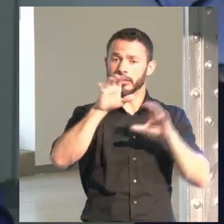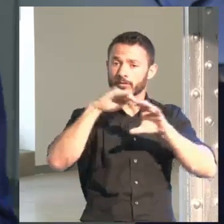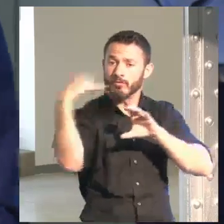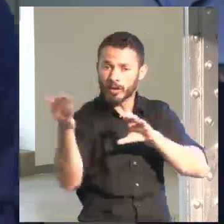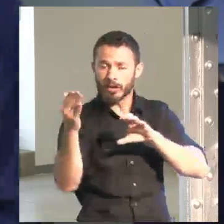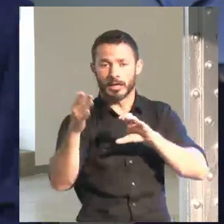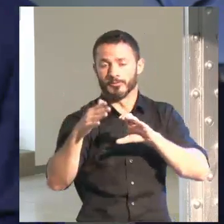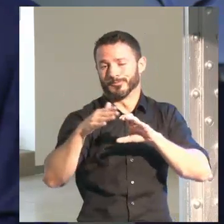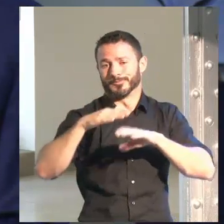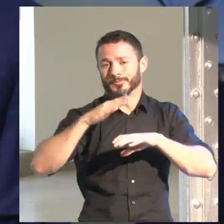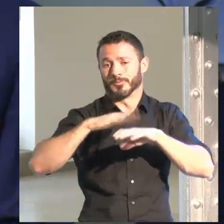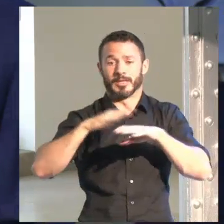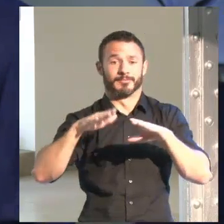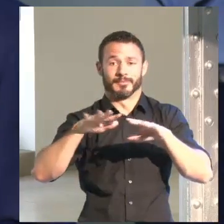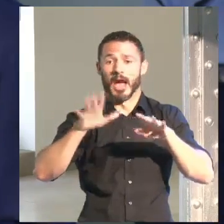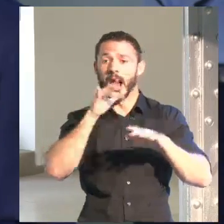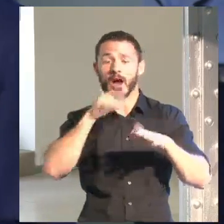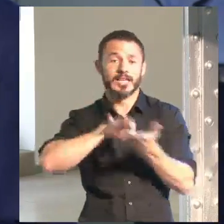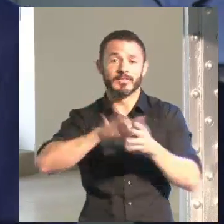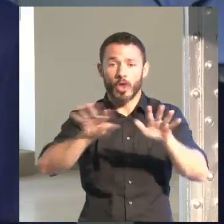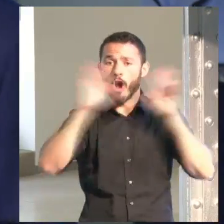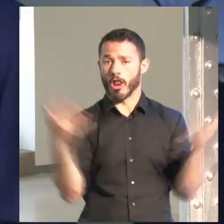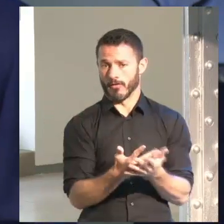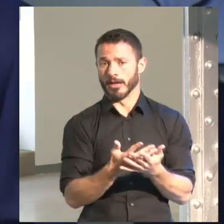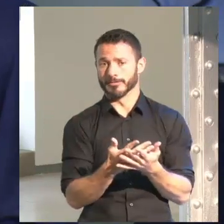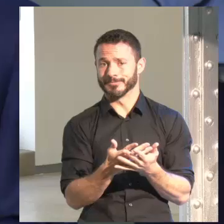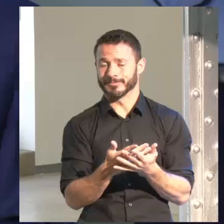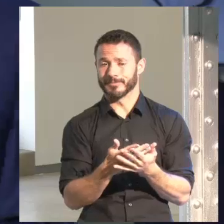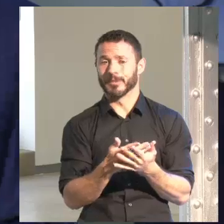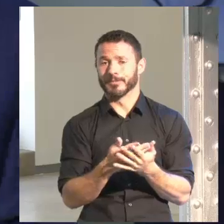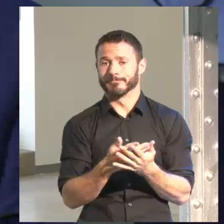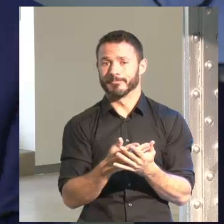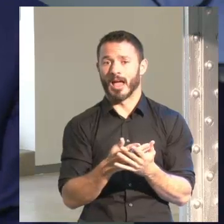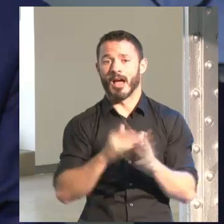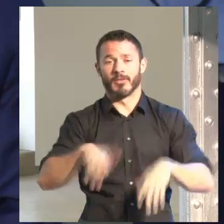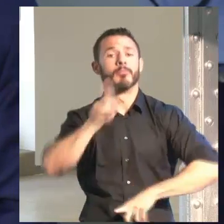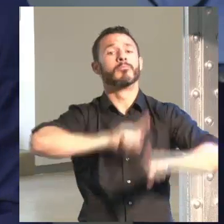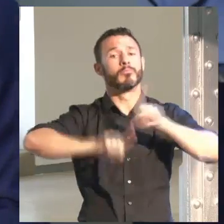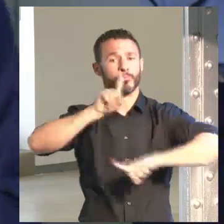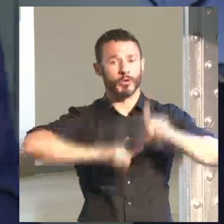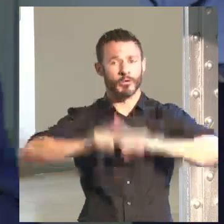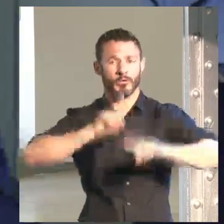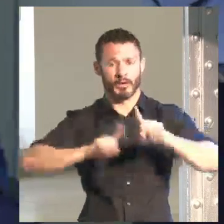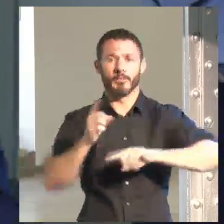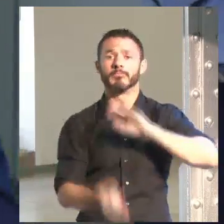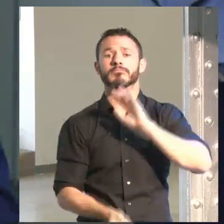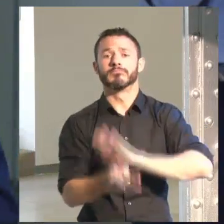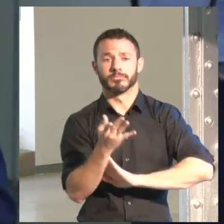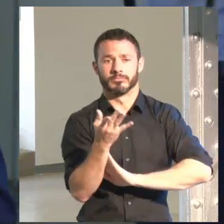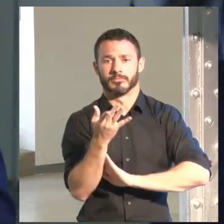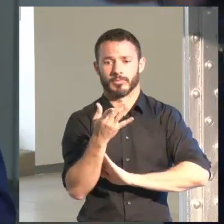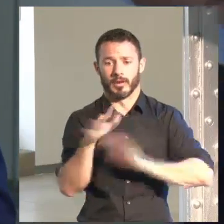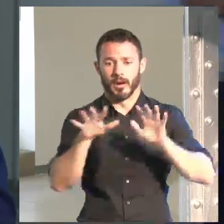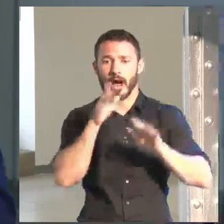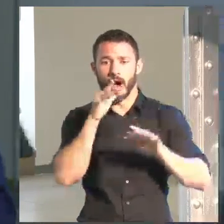consecuencia de la globalidad de los servicios, es también otro de los problemas que creemos que se plantea en estos momentos en el mundo,